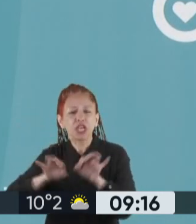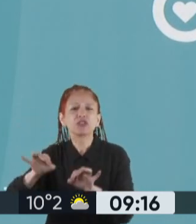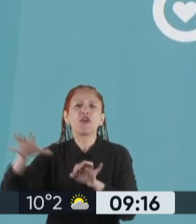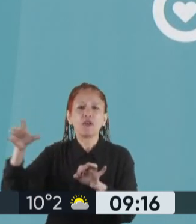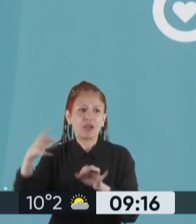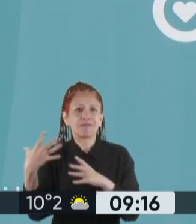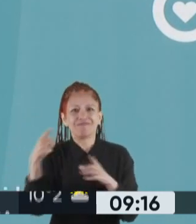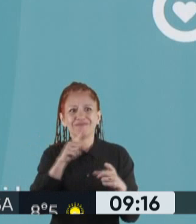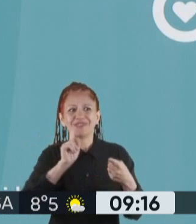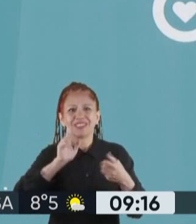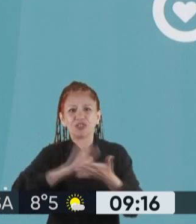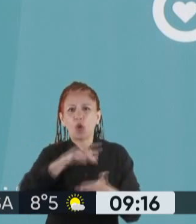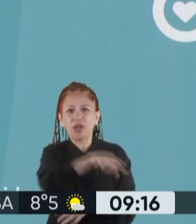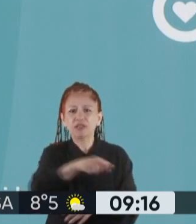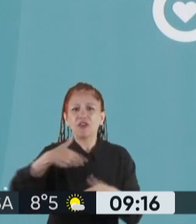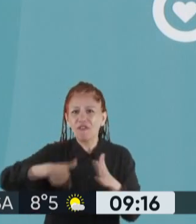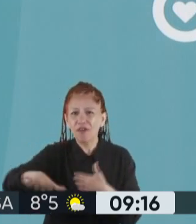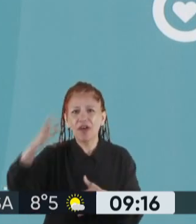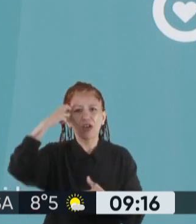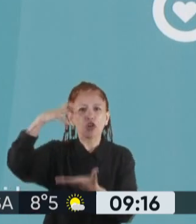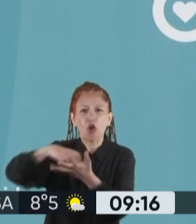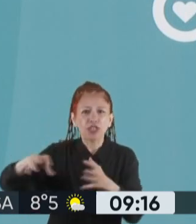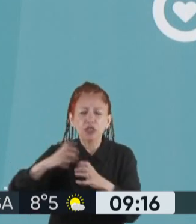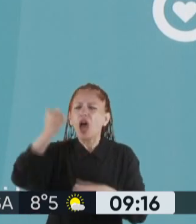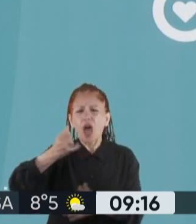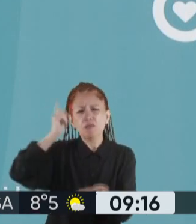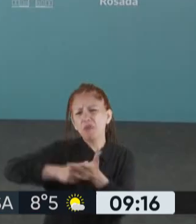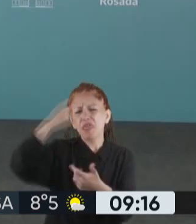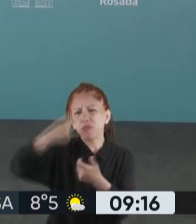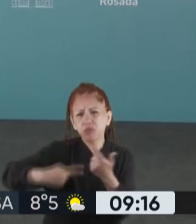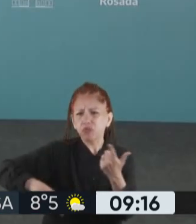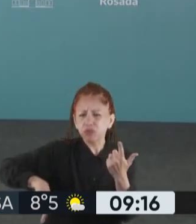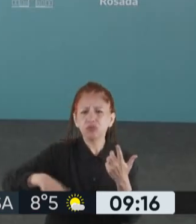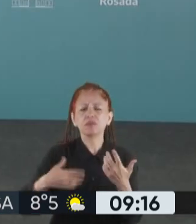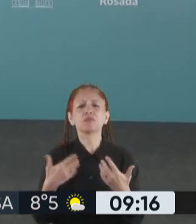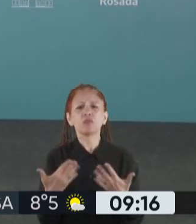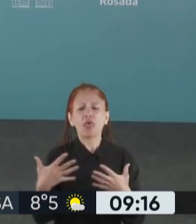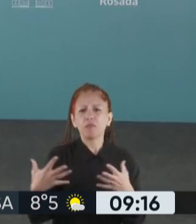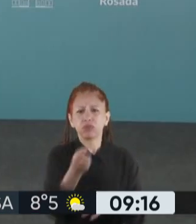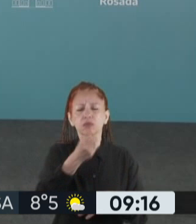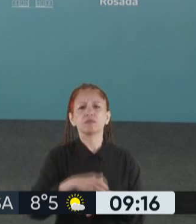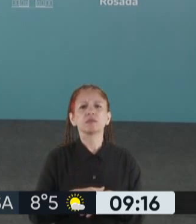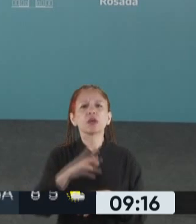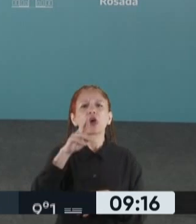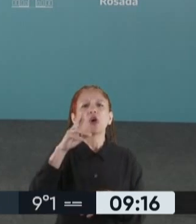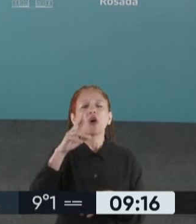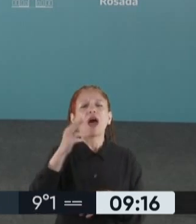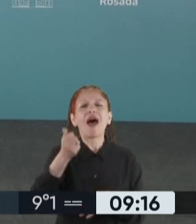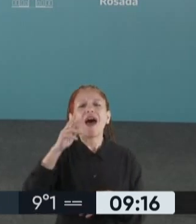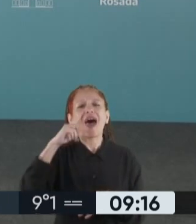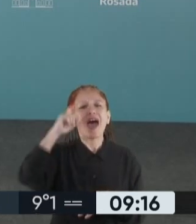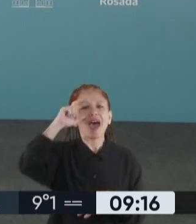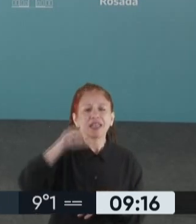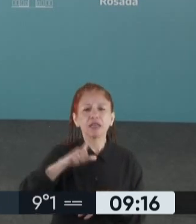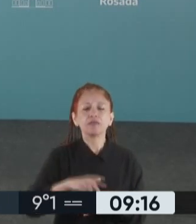tratar y tenemos una cantidad de posibilidades y de medidas a tomar. Muchas gracias, Fabián. Ariel Rodríguez, Cadena 3. Ariel, acá,